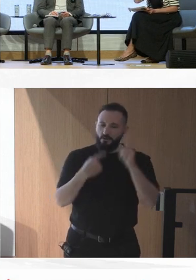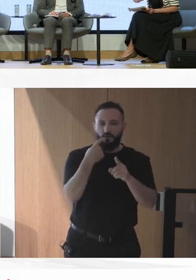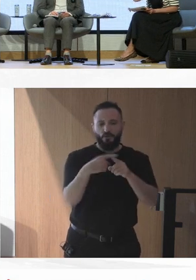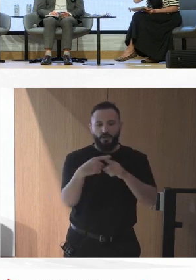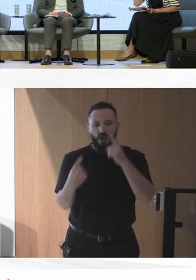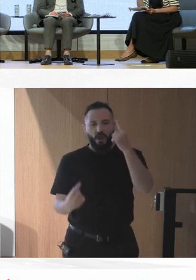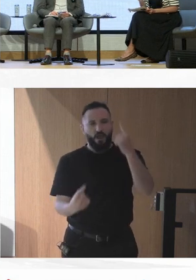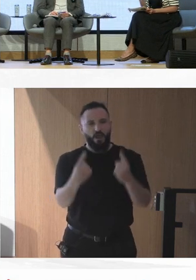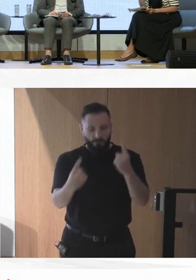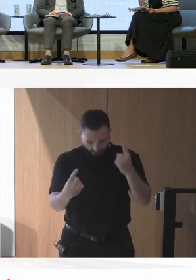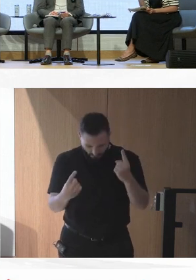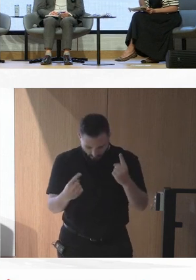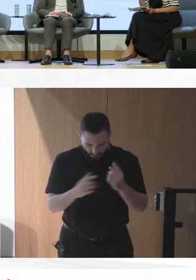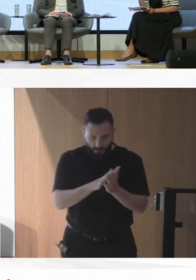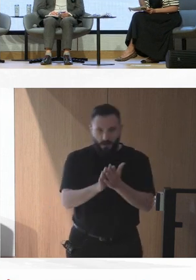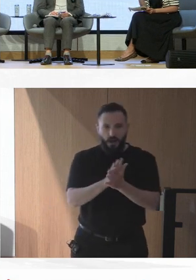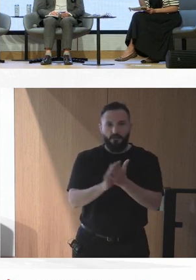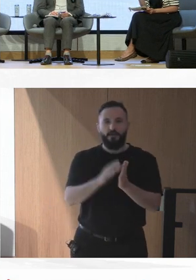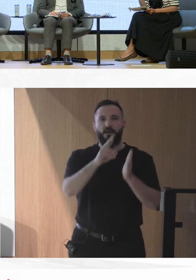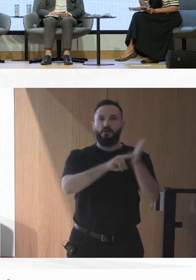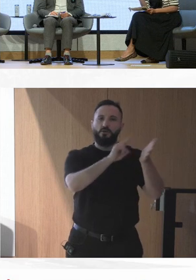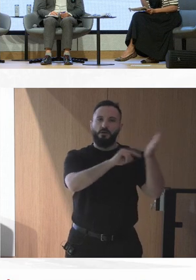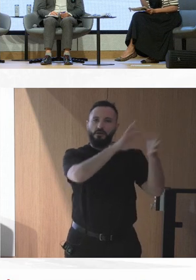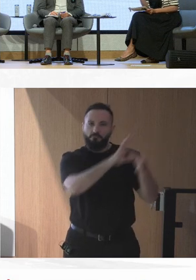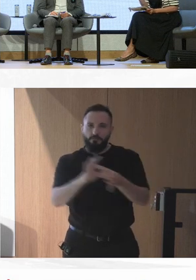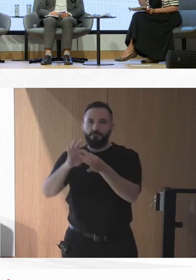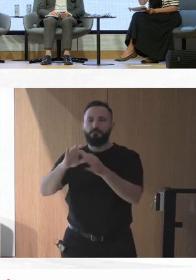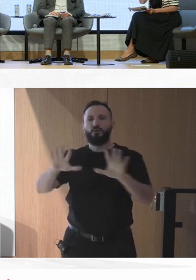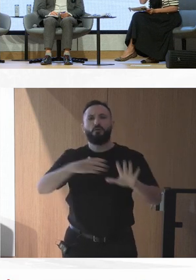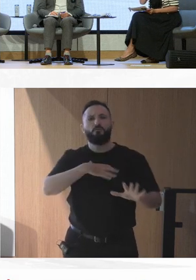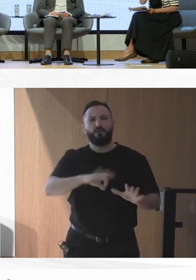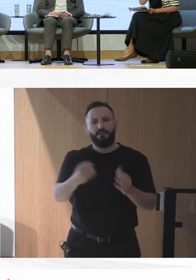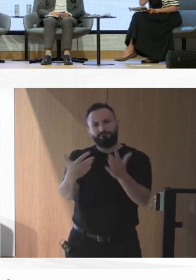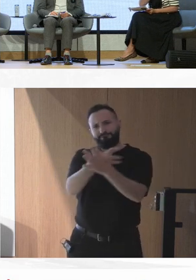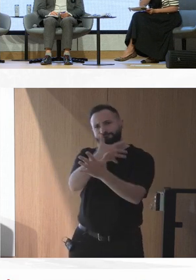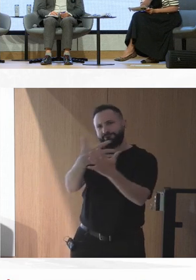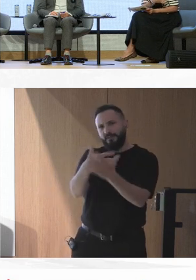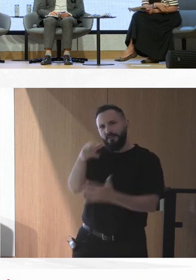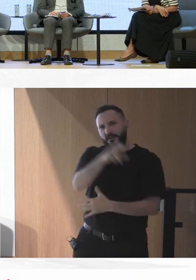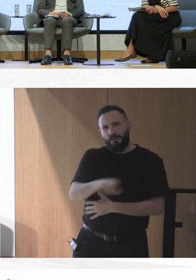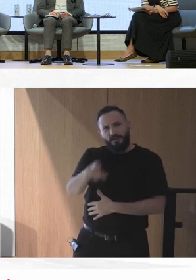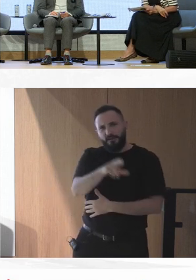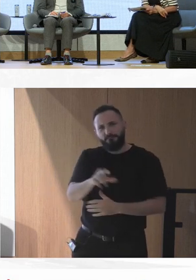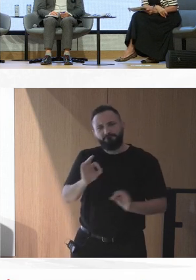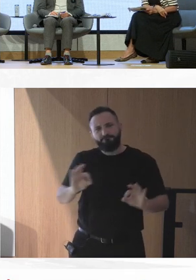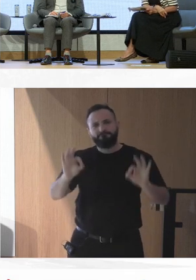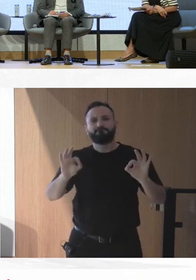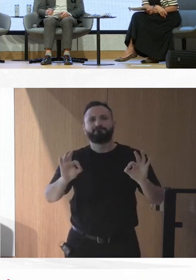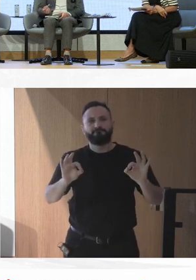que están en línea con la CRPD, pero ¿podrías quizá recalcar un poquito, porque está vinculado mucho con